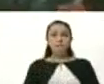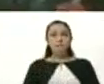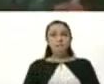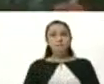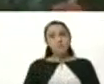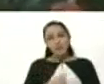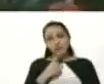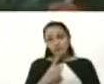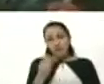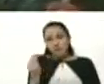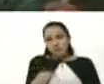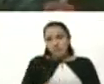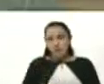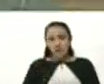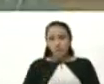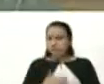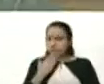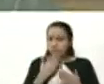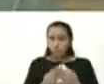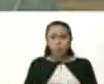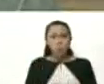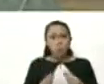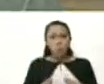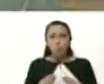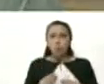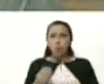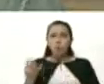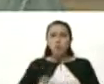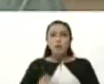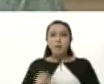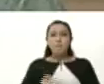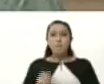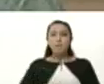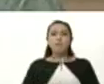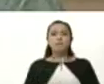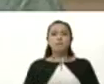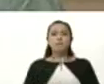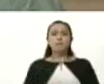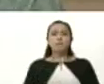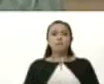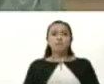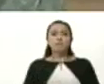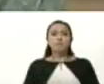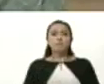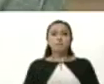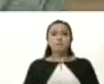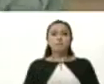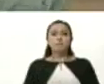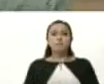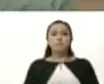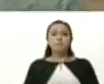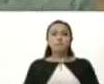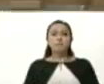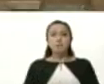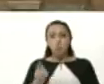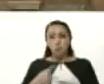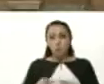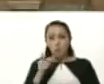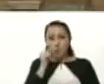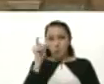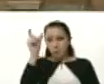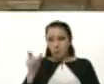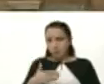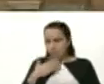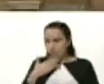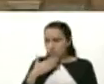puedo decir? Agradecidos por siempre. Y agradecemos a Chebotado por la idea. agradecida que a Che Hurtado. A Che Hurtado tenemos que agradecerle por la